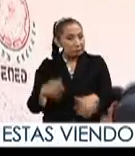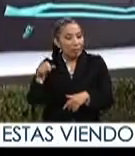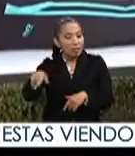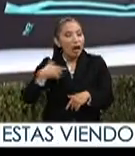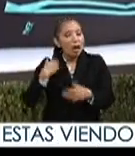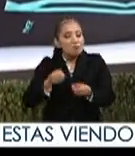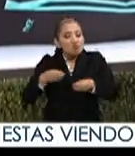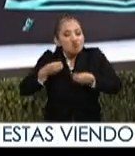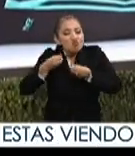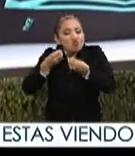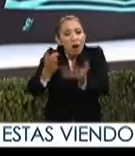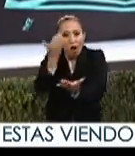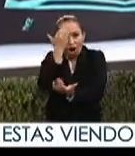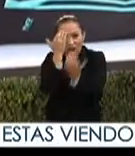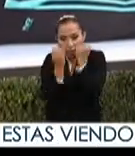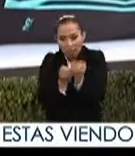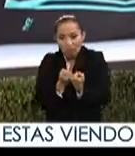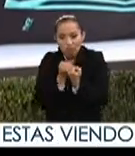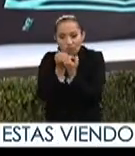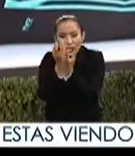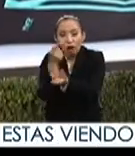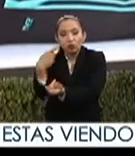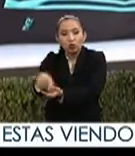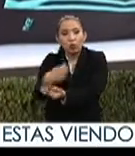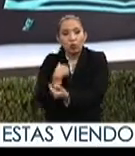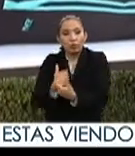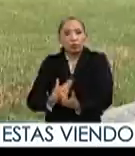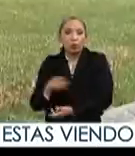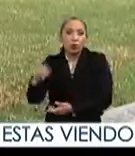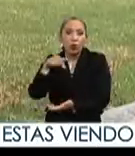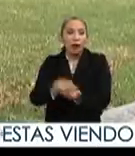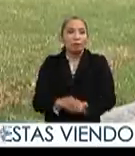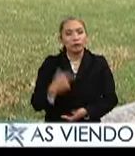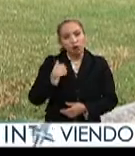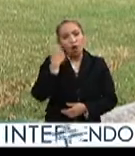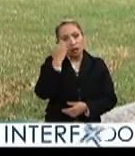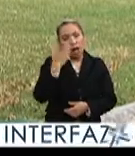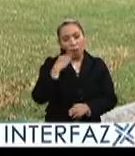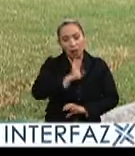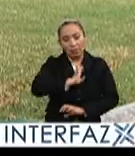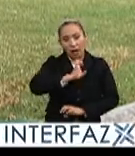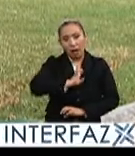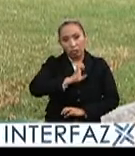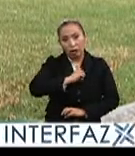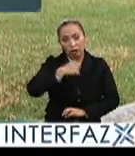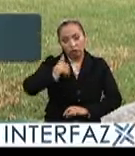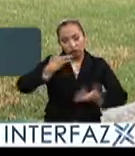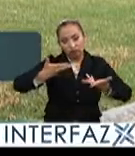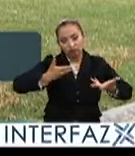de trasladar los conocimientos adquiridos a su lugar de origen. Me gustaría ejercer como entrenadora,